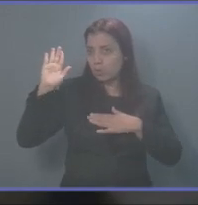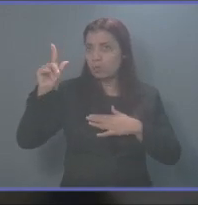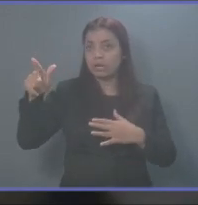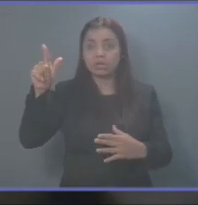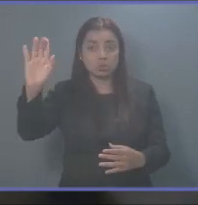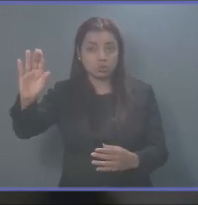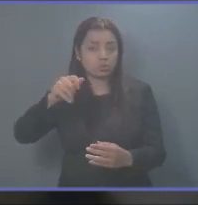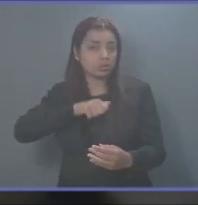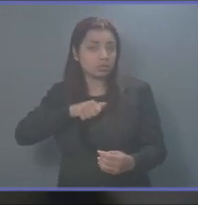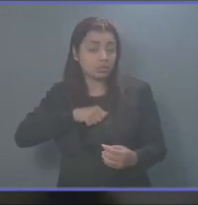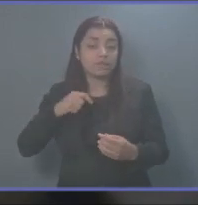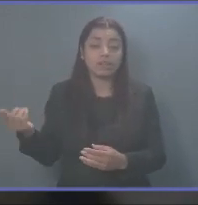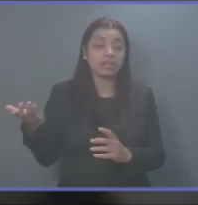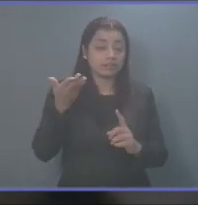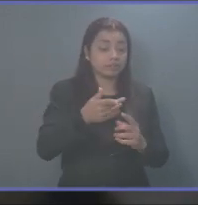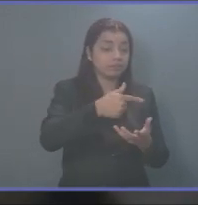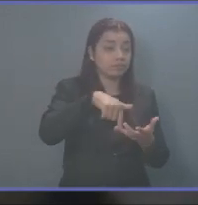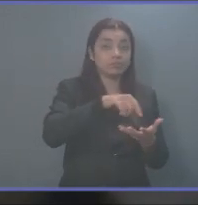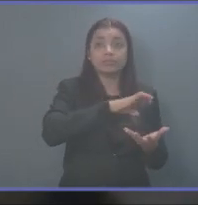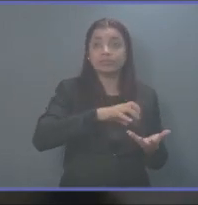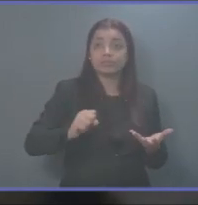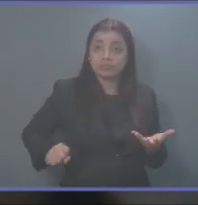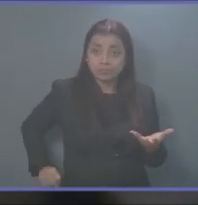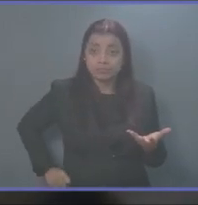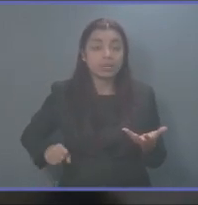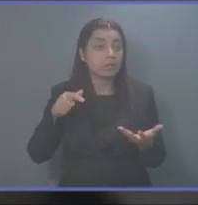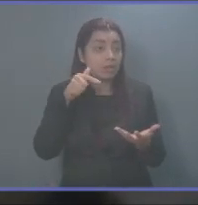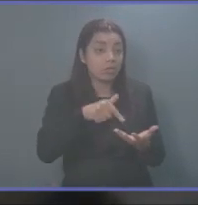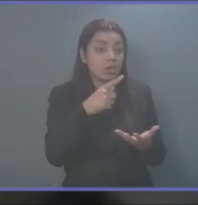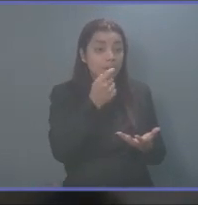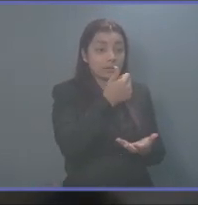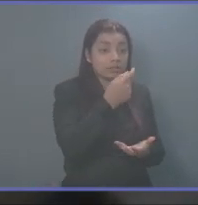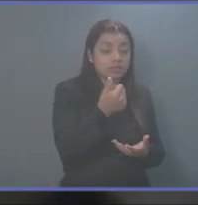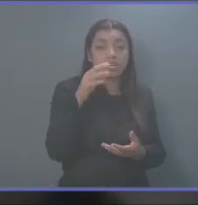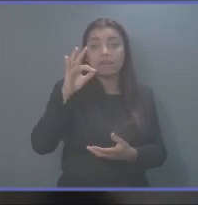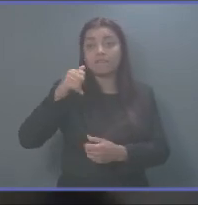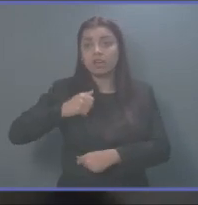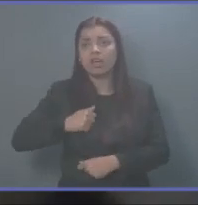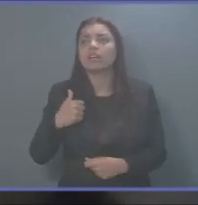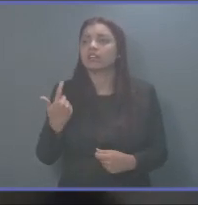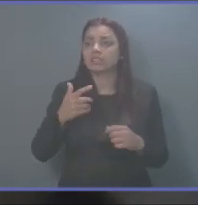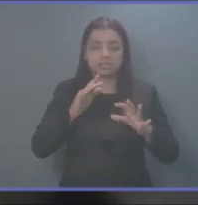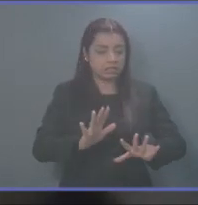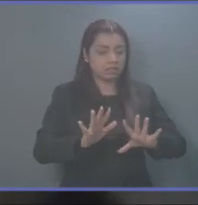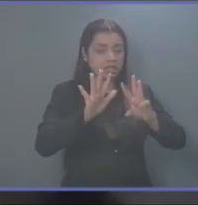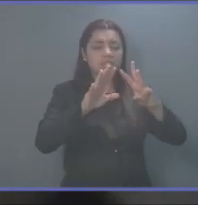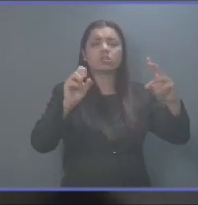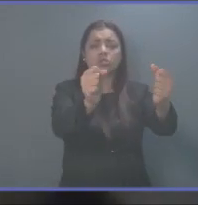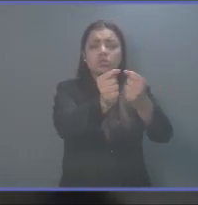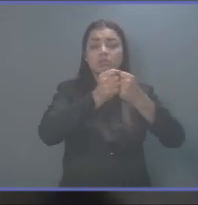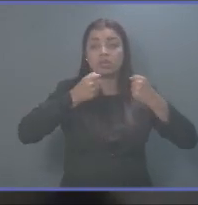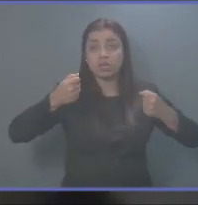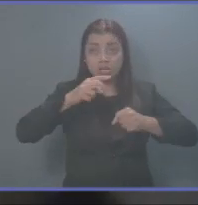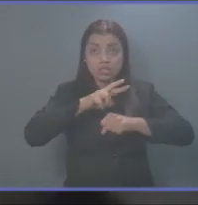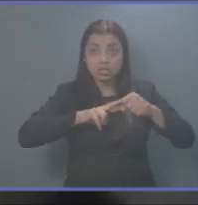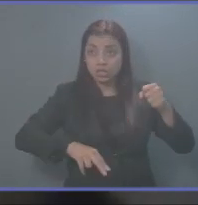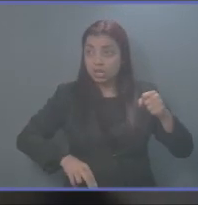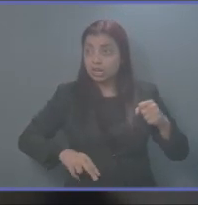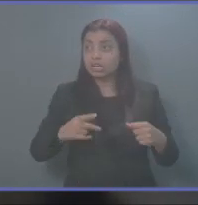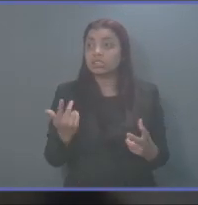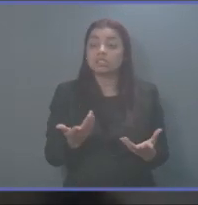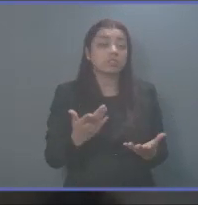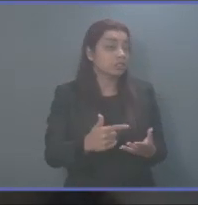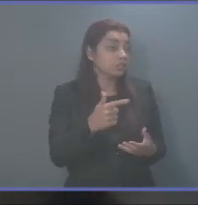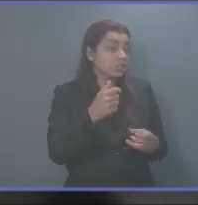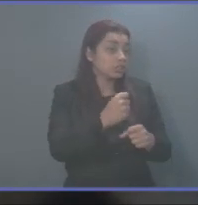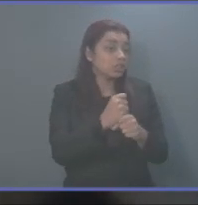nuestros cuerpos de seguridad aquí en El Salvador. Con esto hemos aprobado 18 millones. De esta manera, los miembros de nuestro